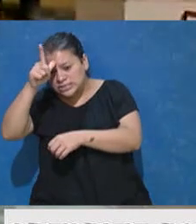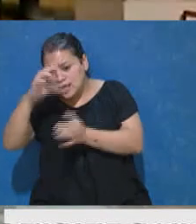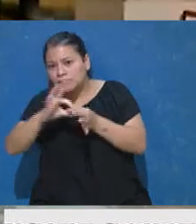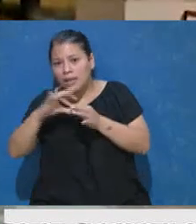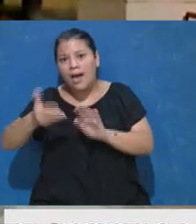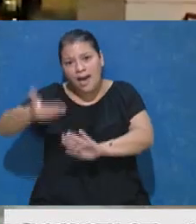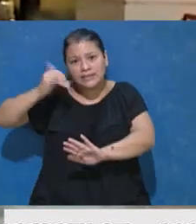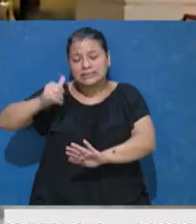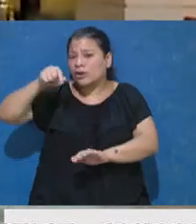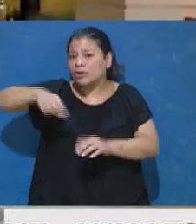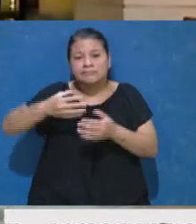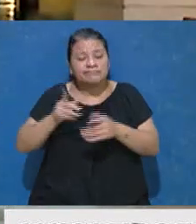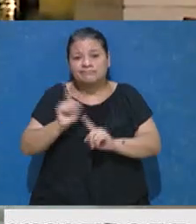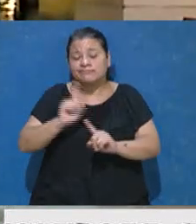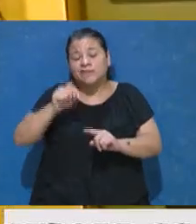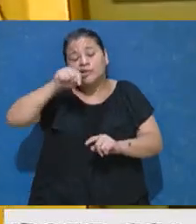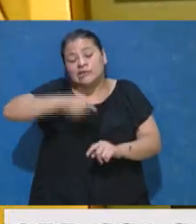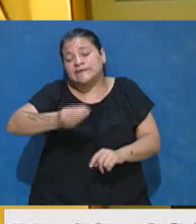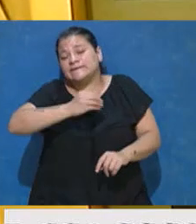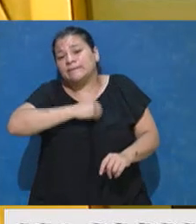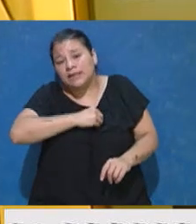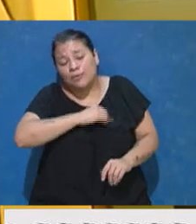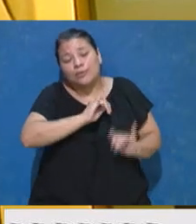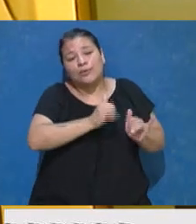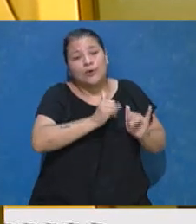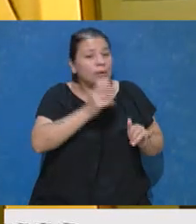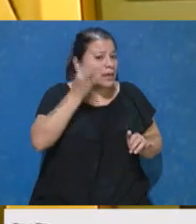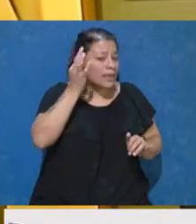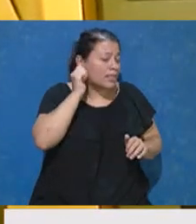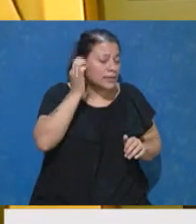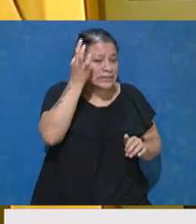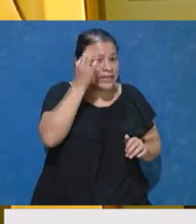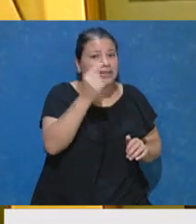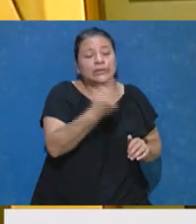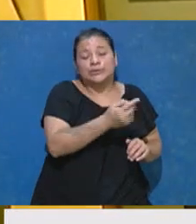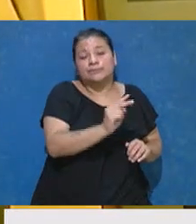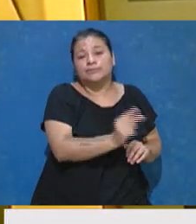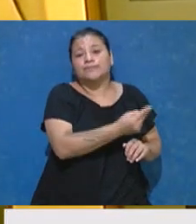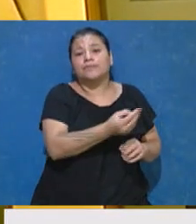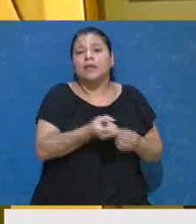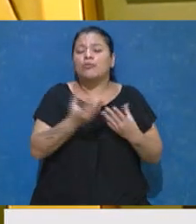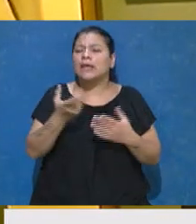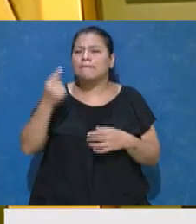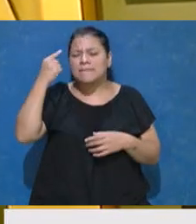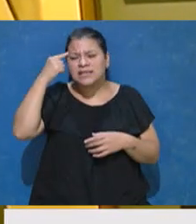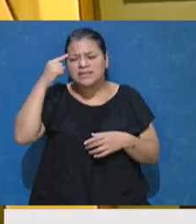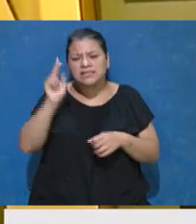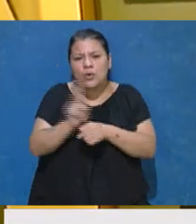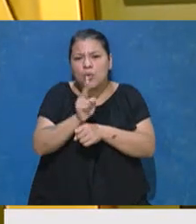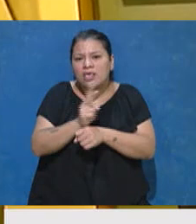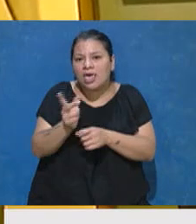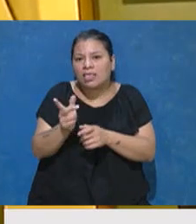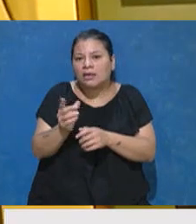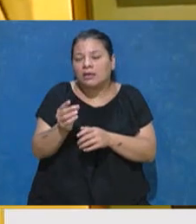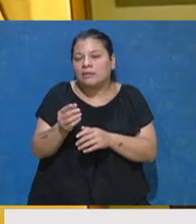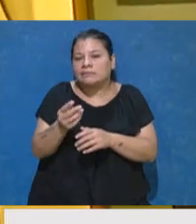este hecho que hoy lamentamos la pérdida de un joven de sólo 31 32 años y porque creen que se ha recortado la seguridad esto tiene que